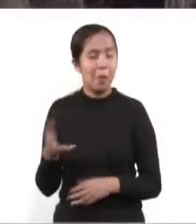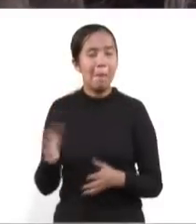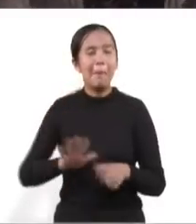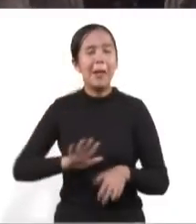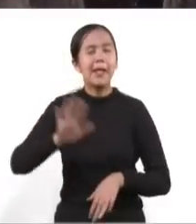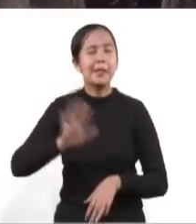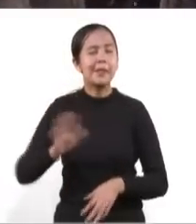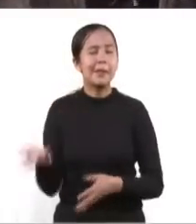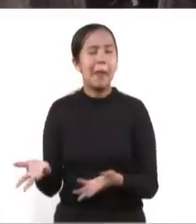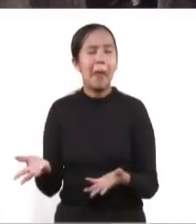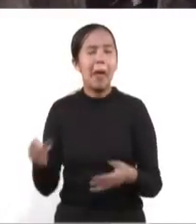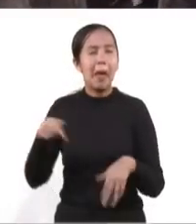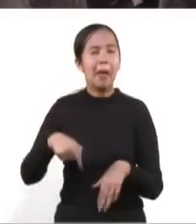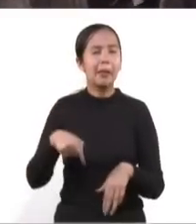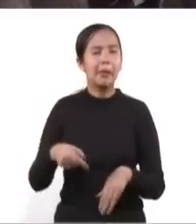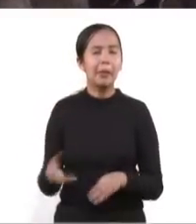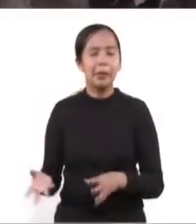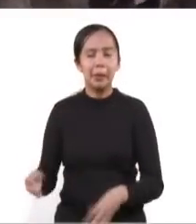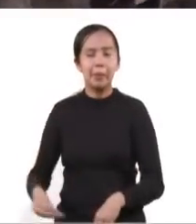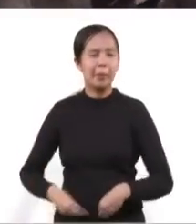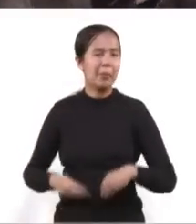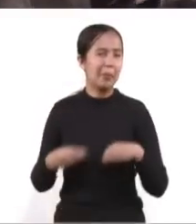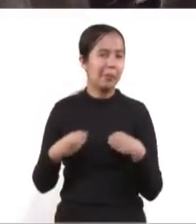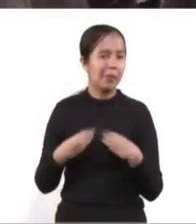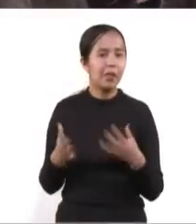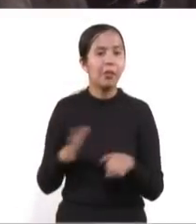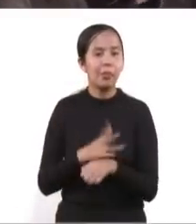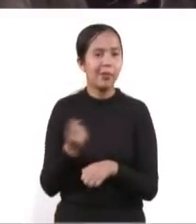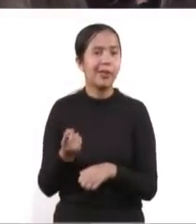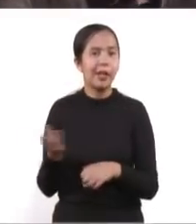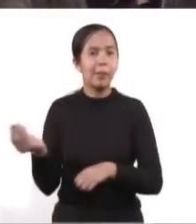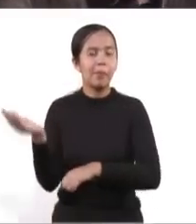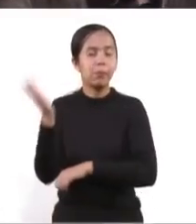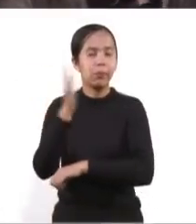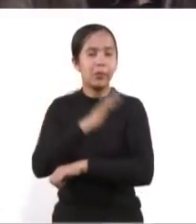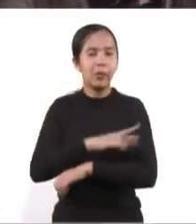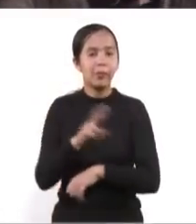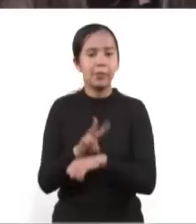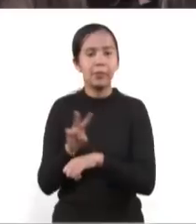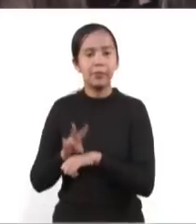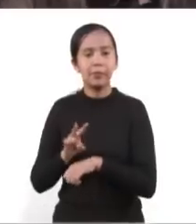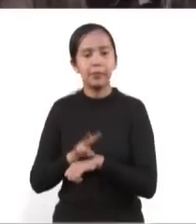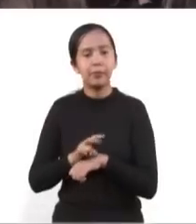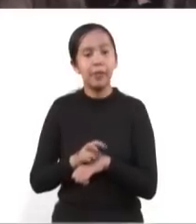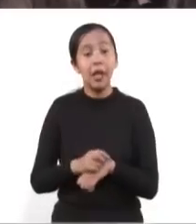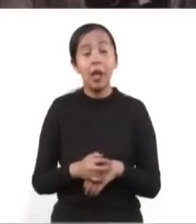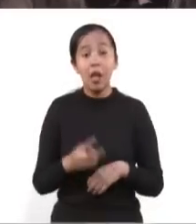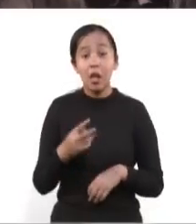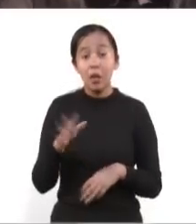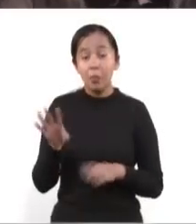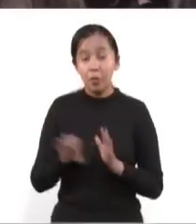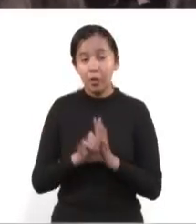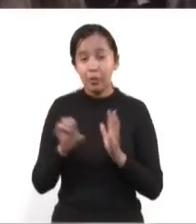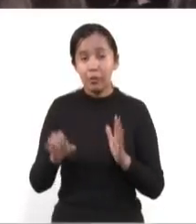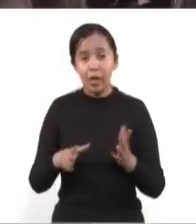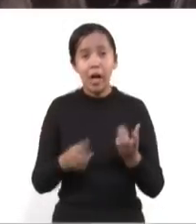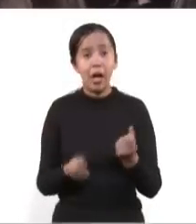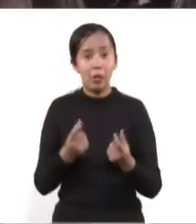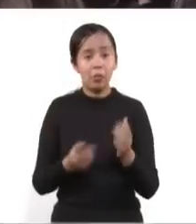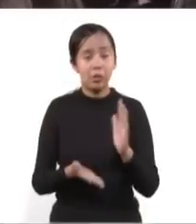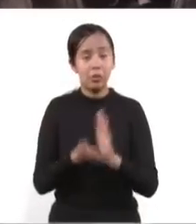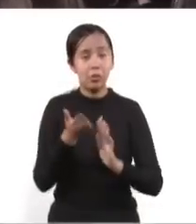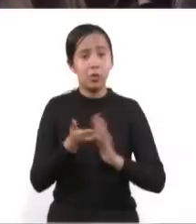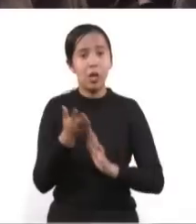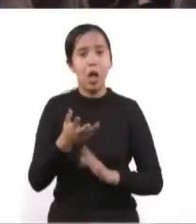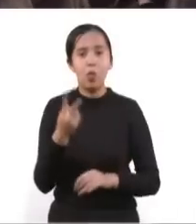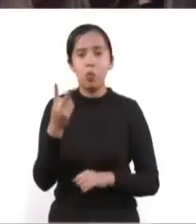logramos concluir esta obra que en la media nacional mundial no se hace en menos de 2 años, en parte importante por los